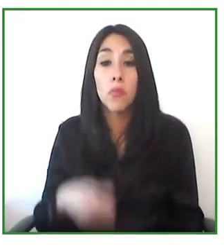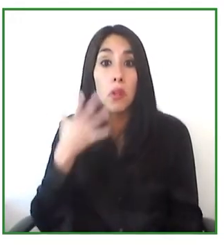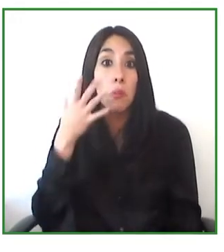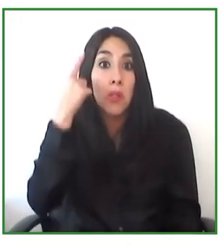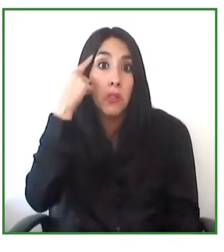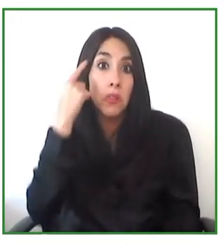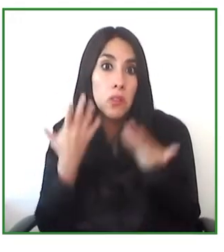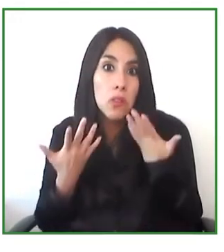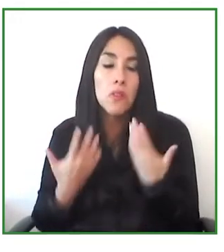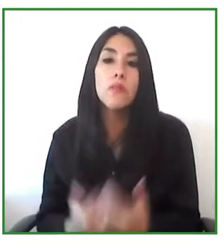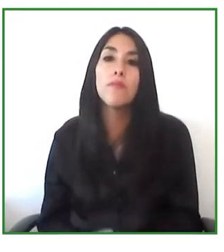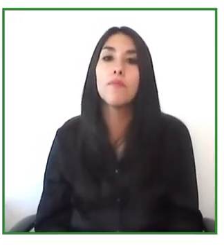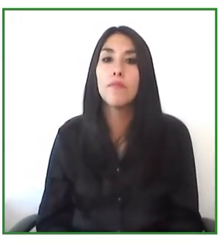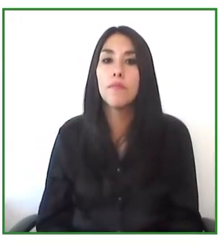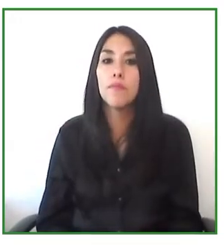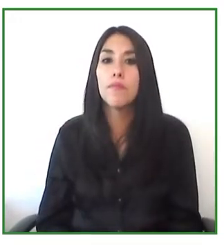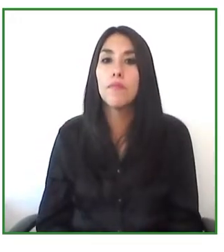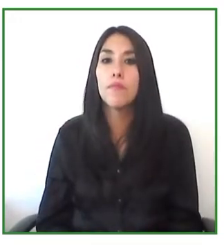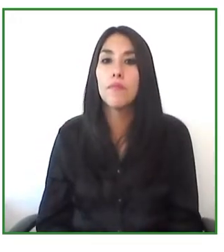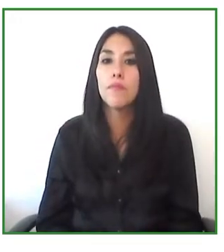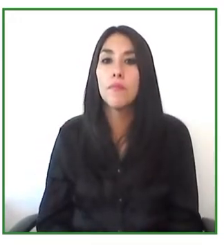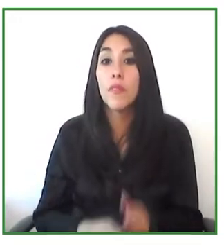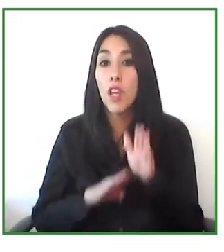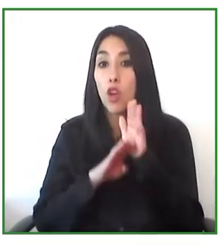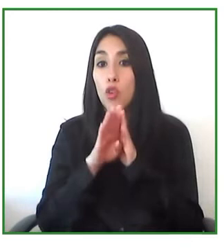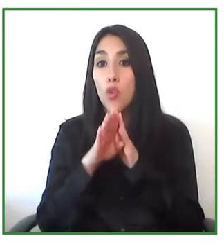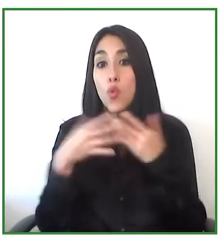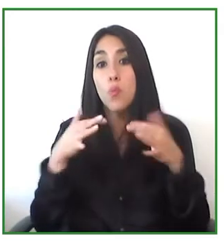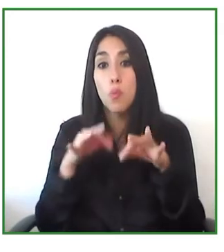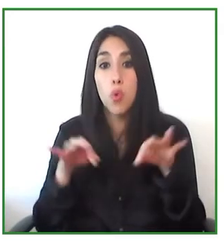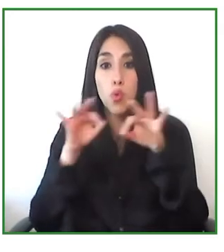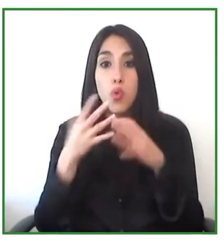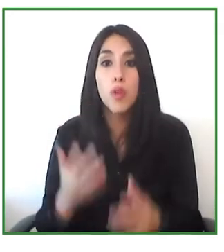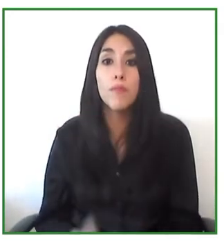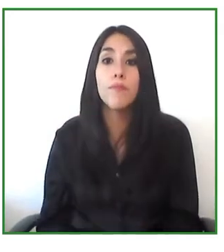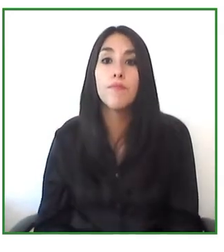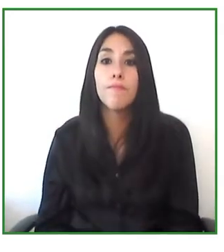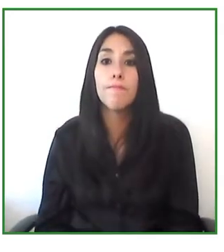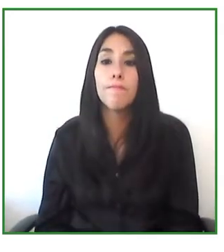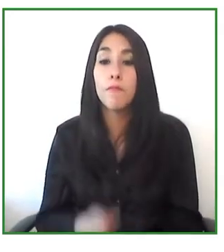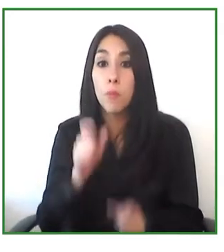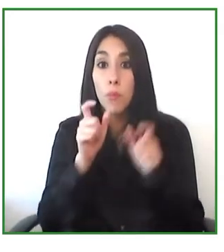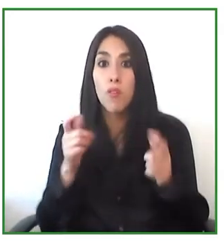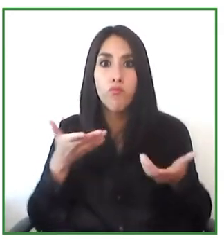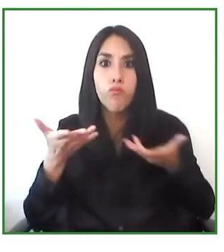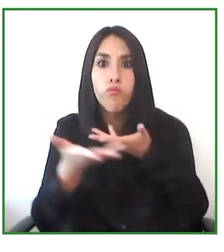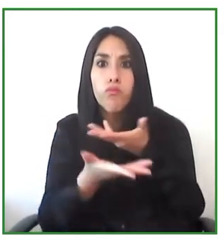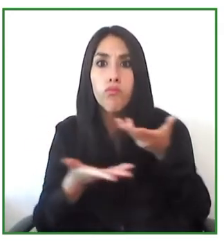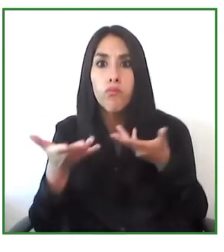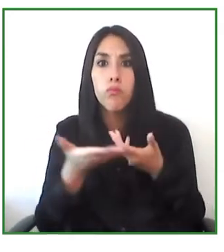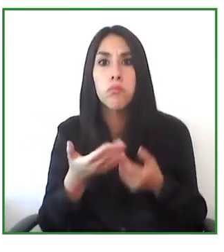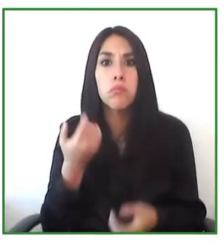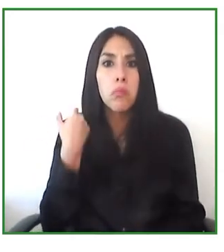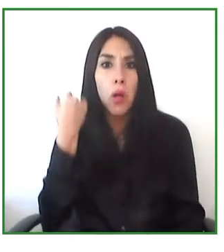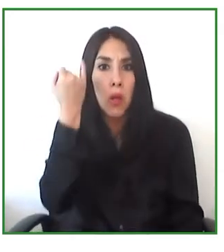se tenga insights, para que se pueda pensar en la estrategia del proyecto.